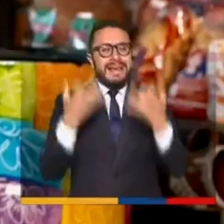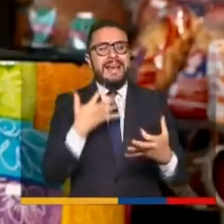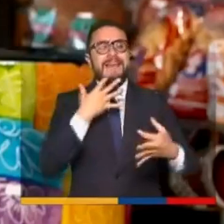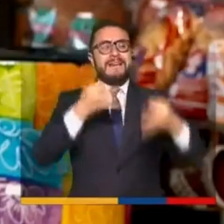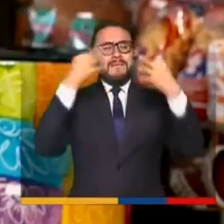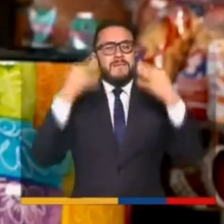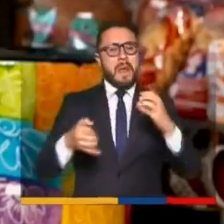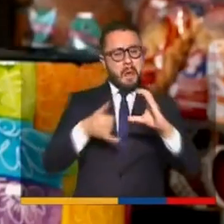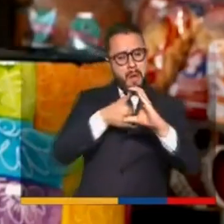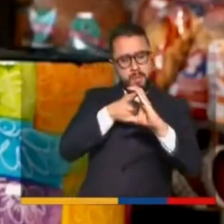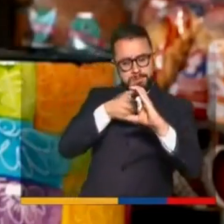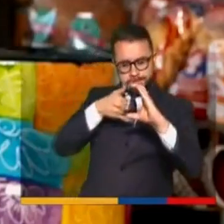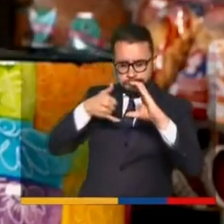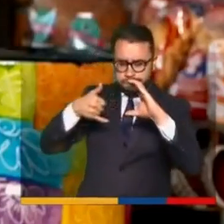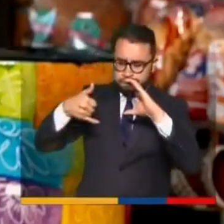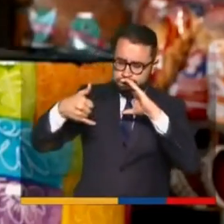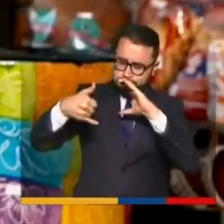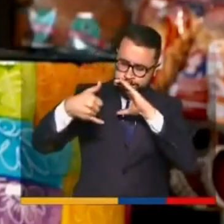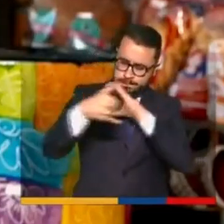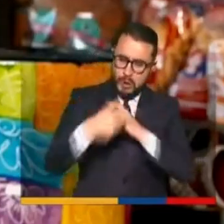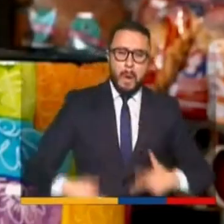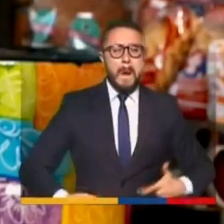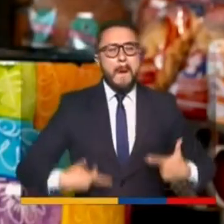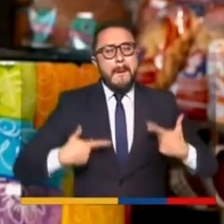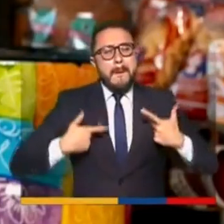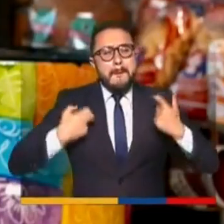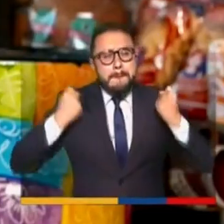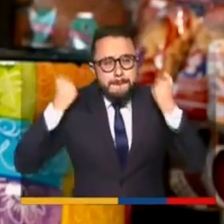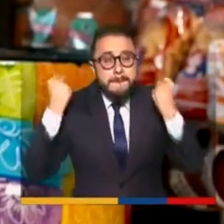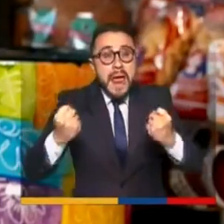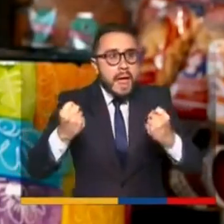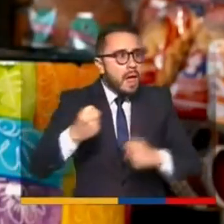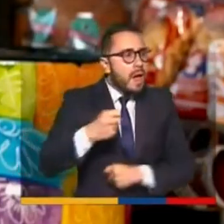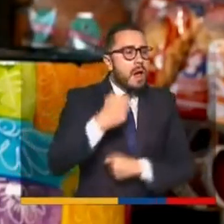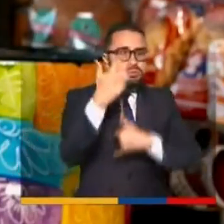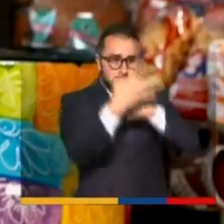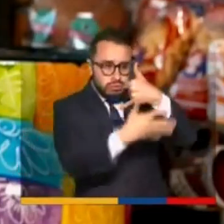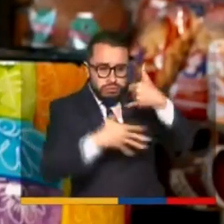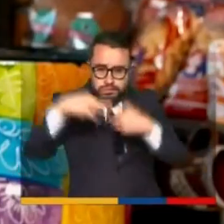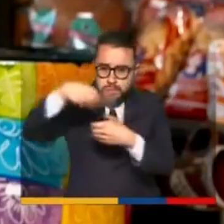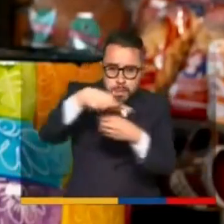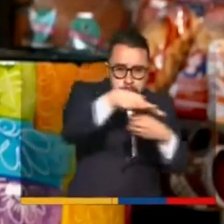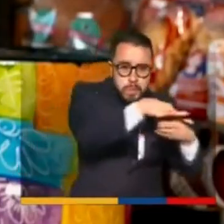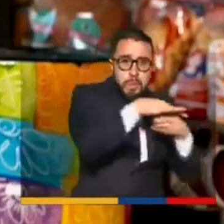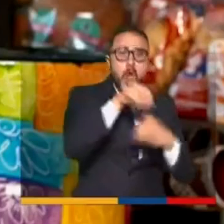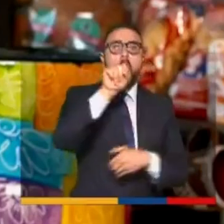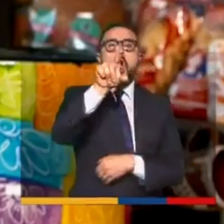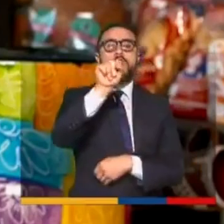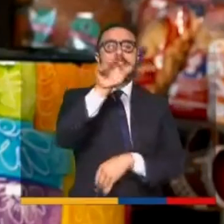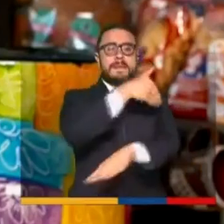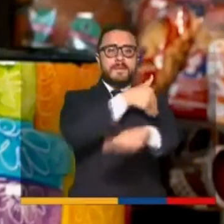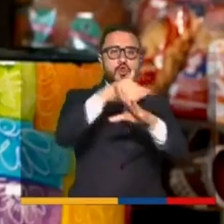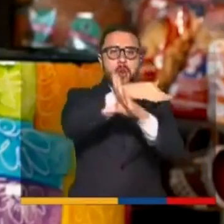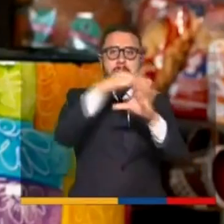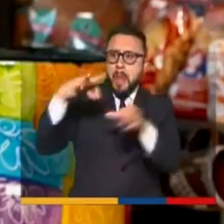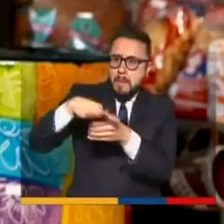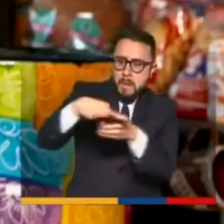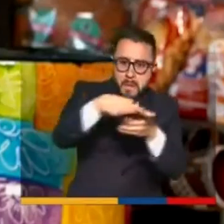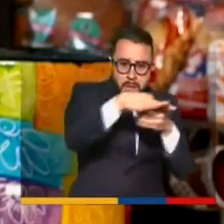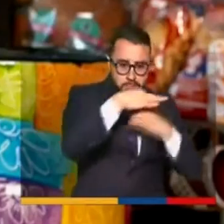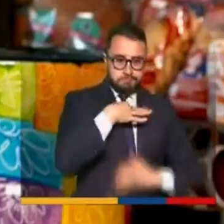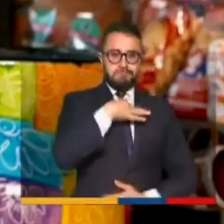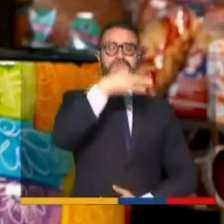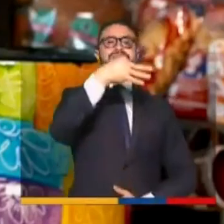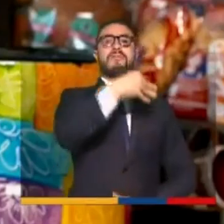potencia mundial de la vida y recibir el respaldo de más de 11,5 millones de colombianos. Hoy quiero compartir